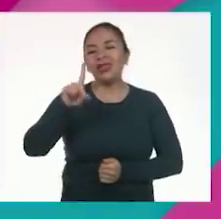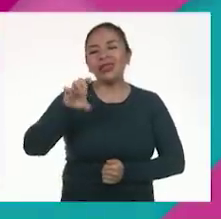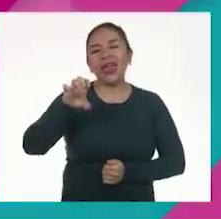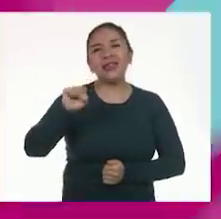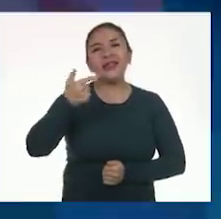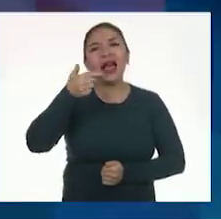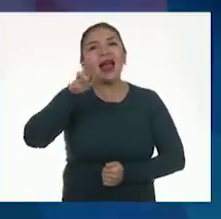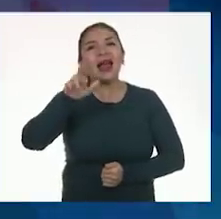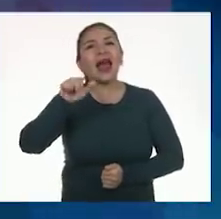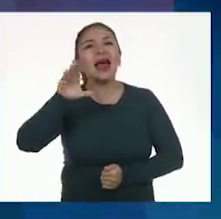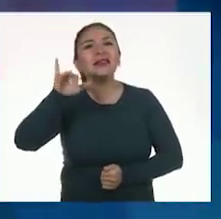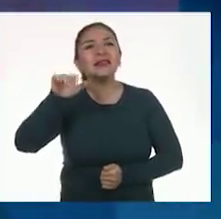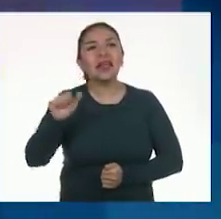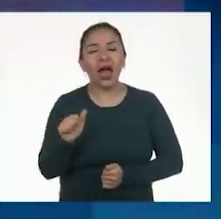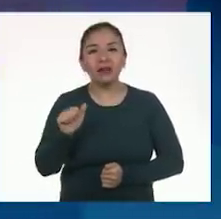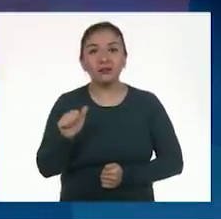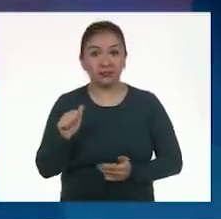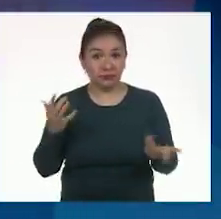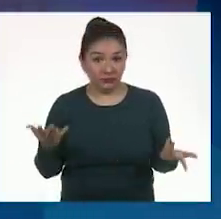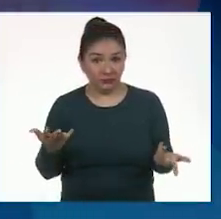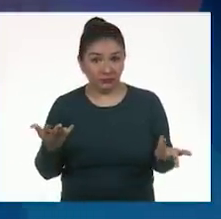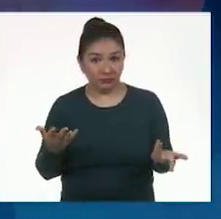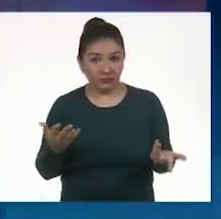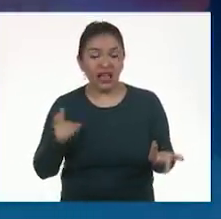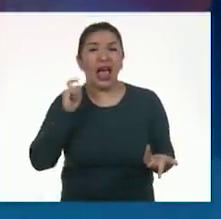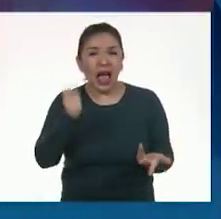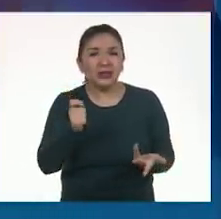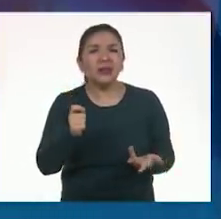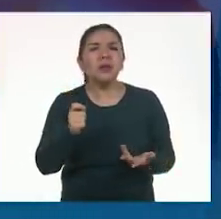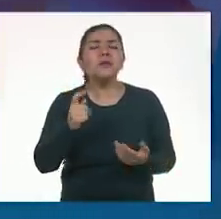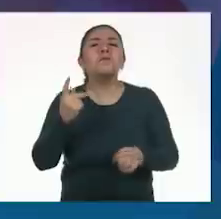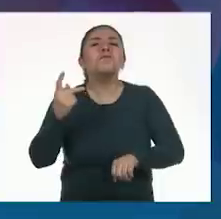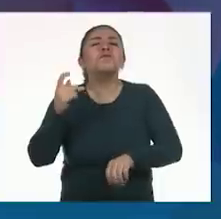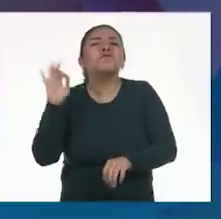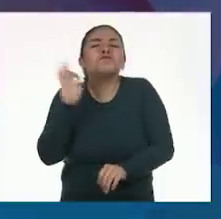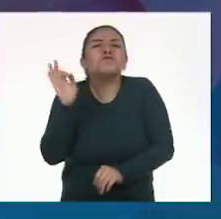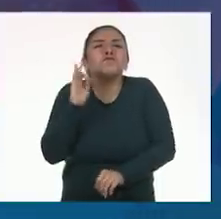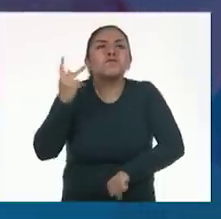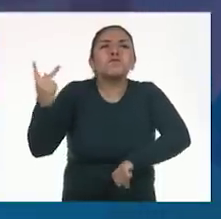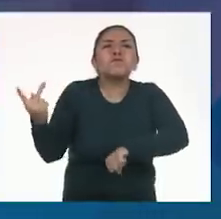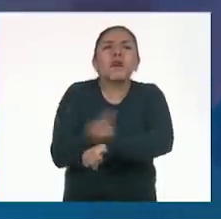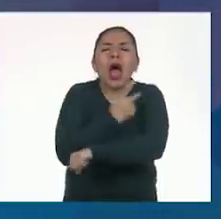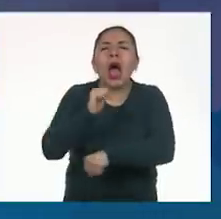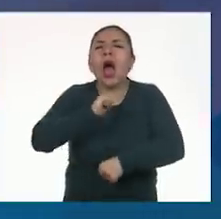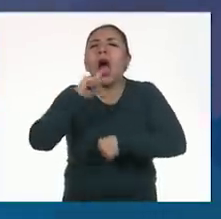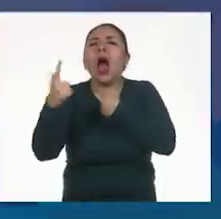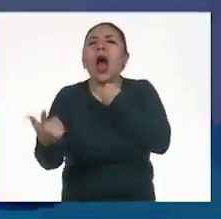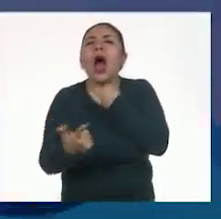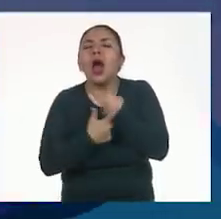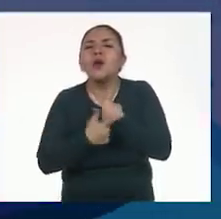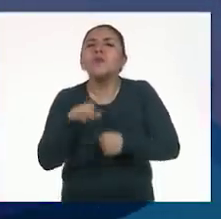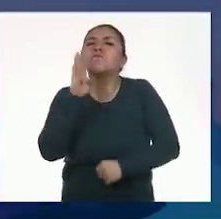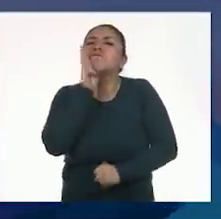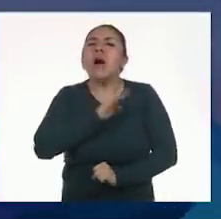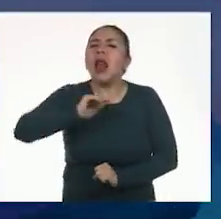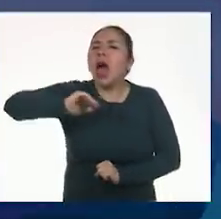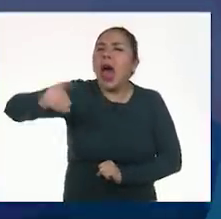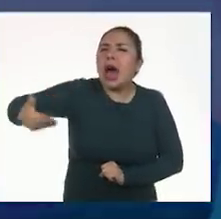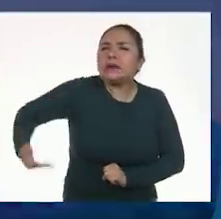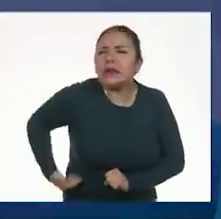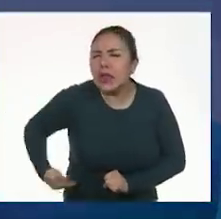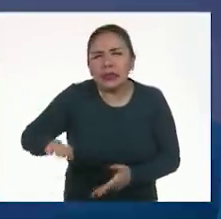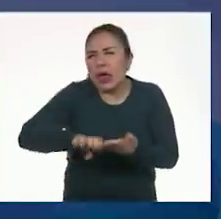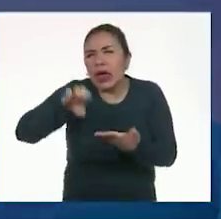desgracias. Una desgracia sucede, por ejemplo, por